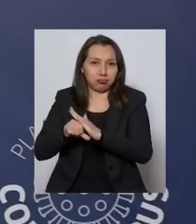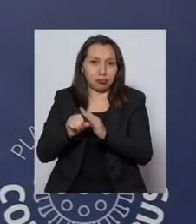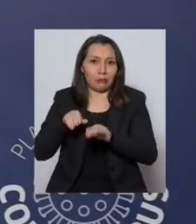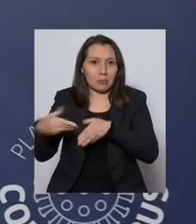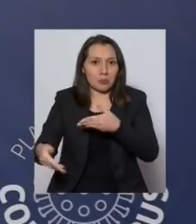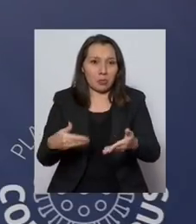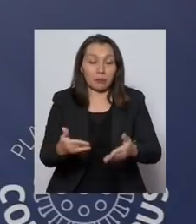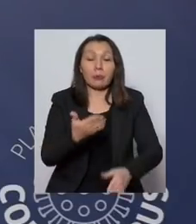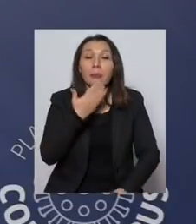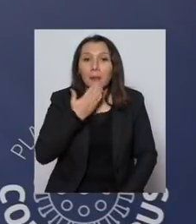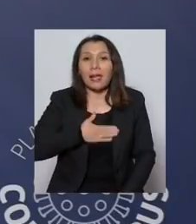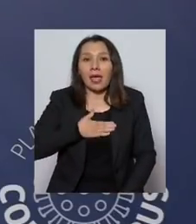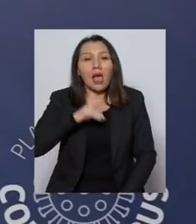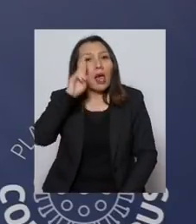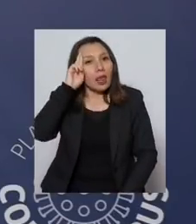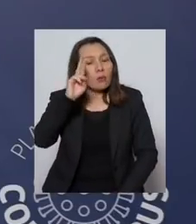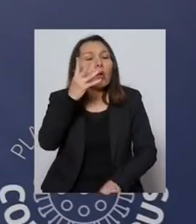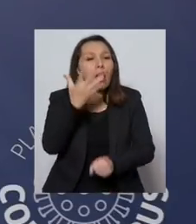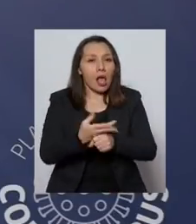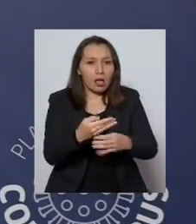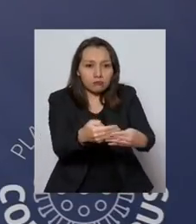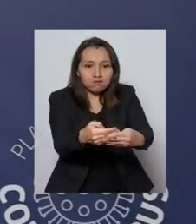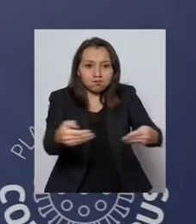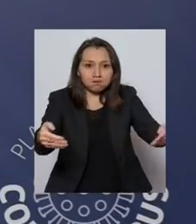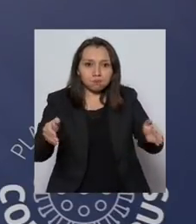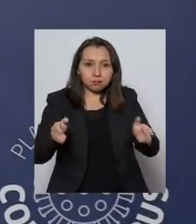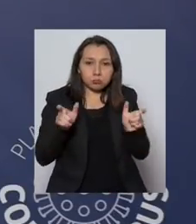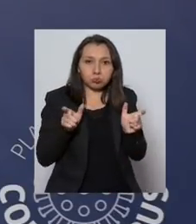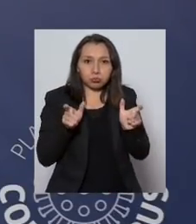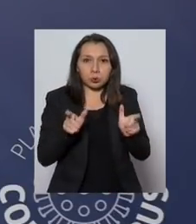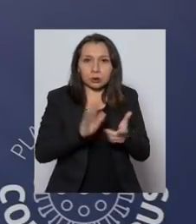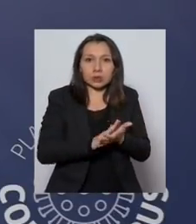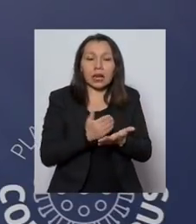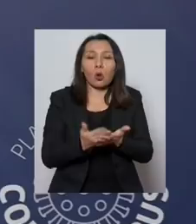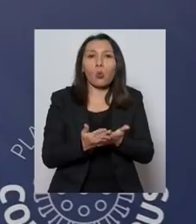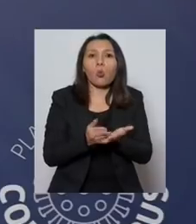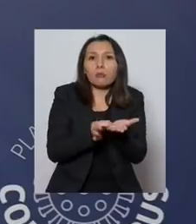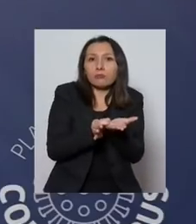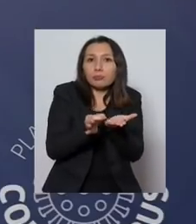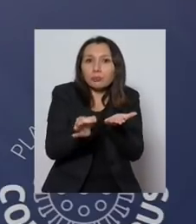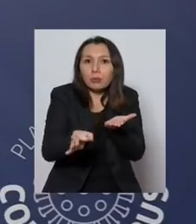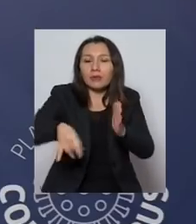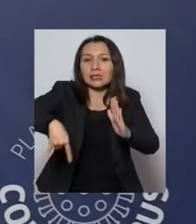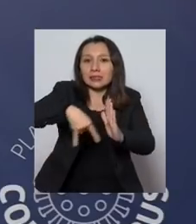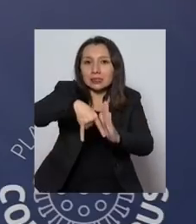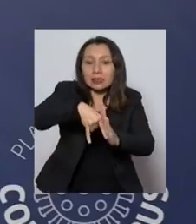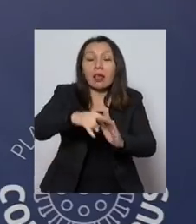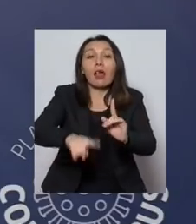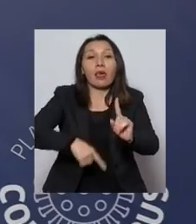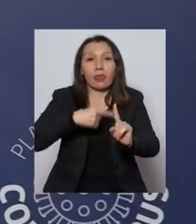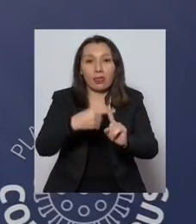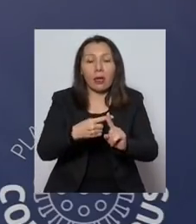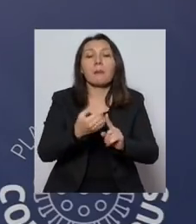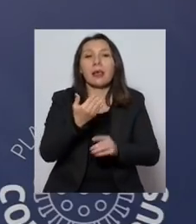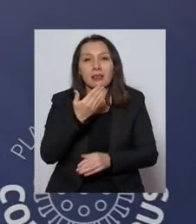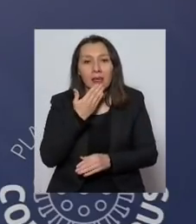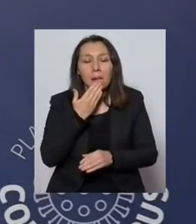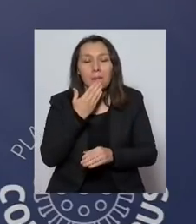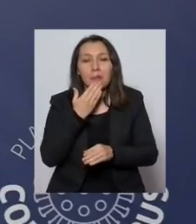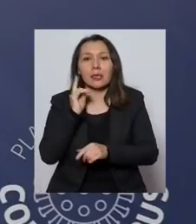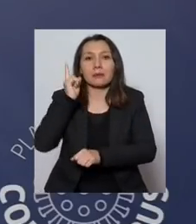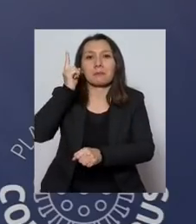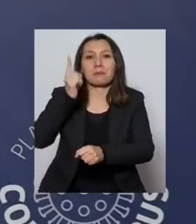También quisiera recordar que tenemos cordones sanitarios en torno a la provincia de Chiloé, pero que además